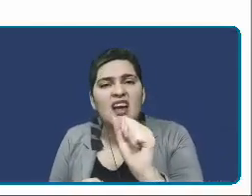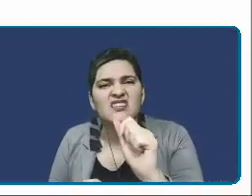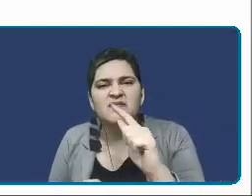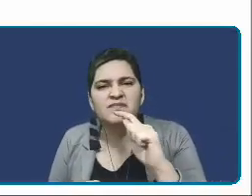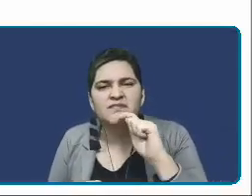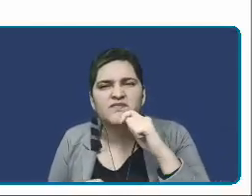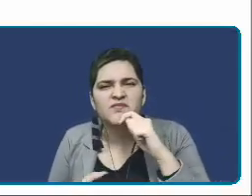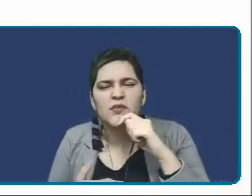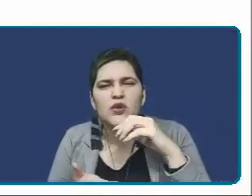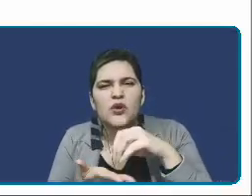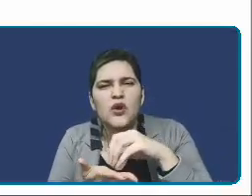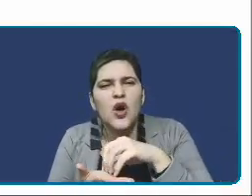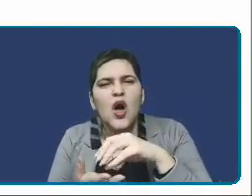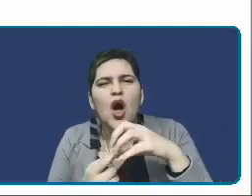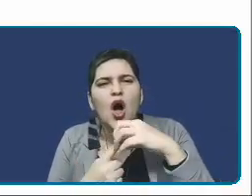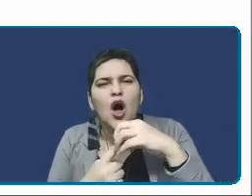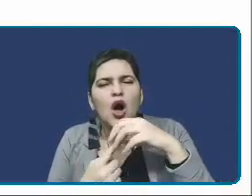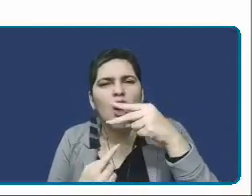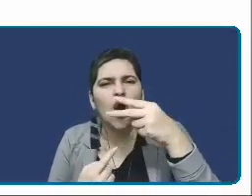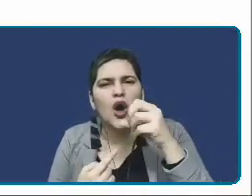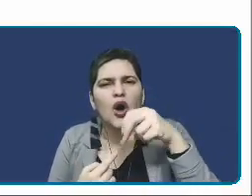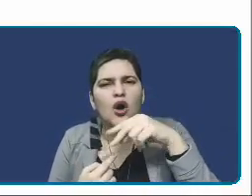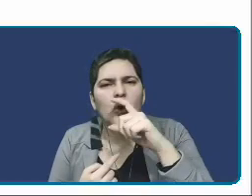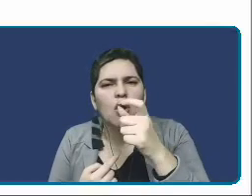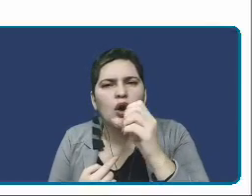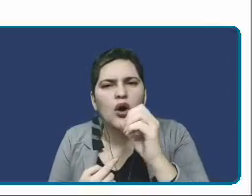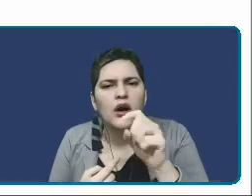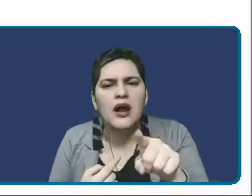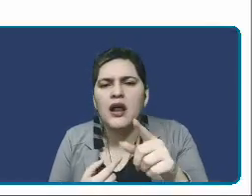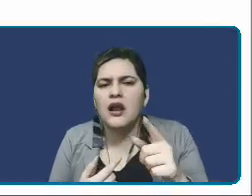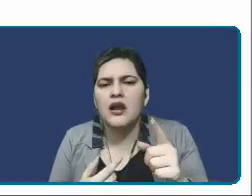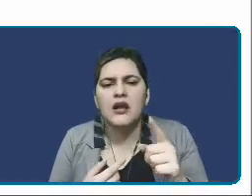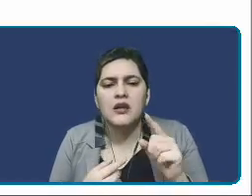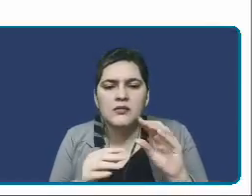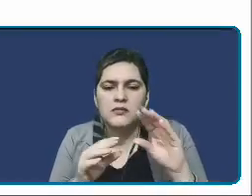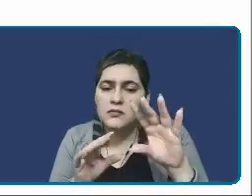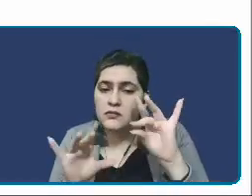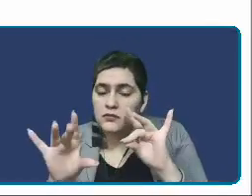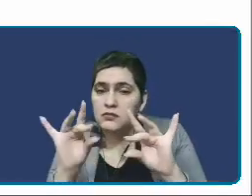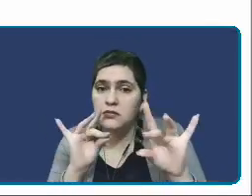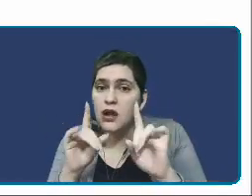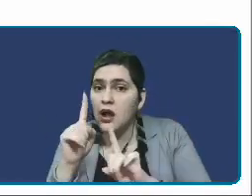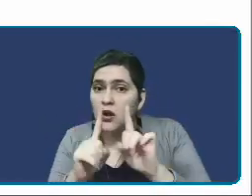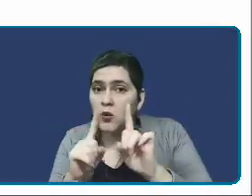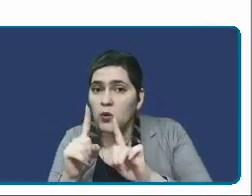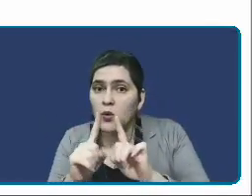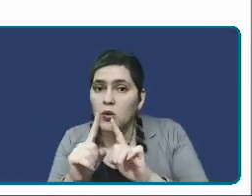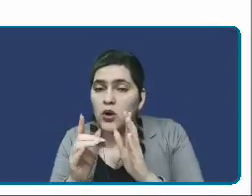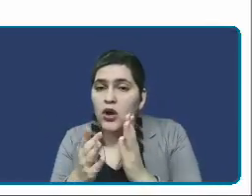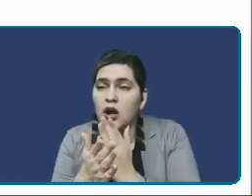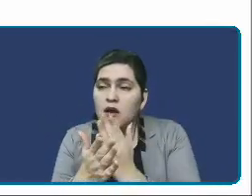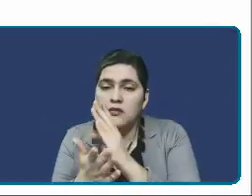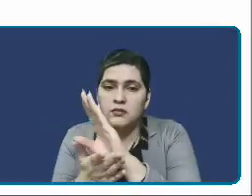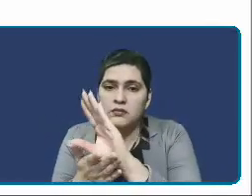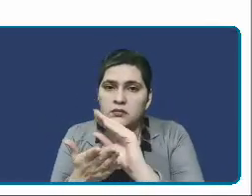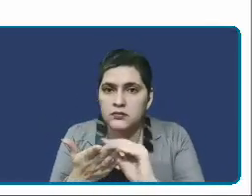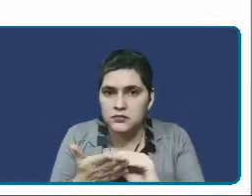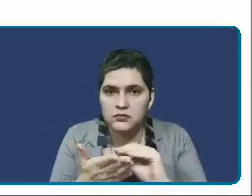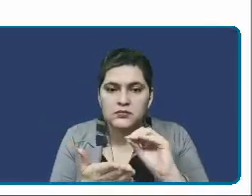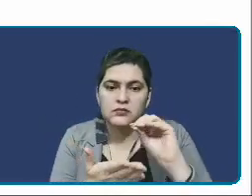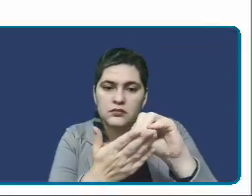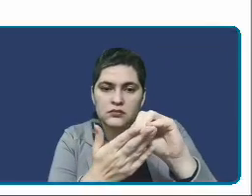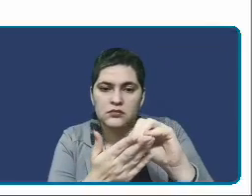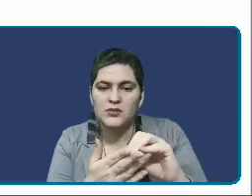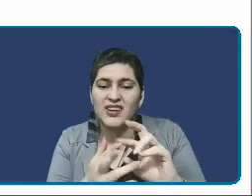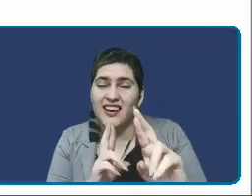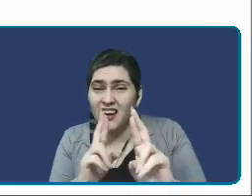más importantemente, estos son cosas textuales de los artículos, ¿no es cierto? Pero no se relaciona directamente. O sea,